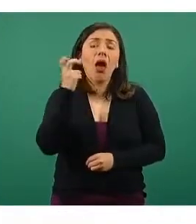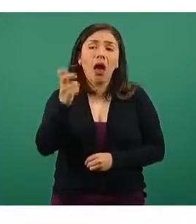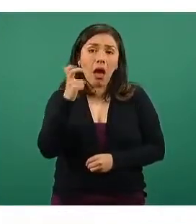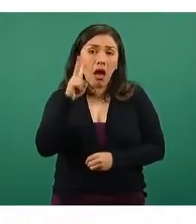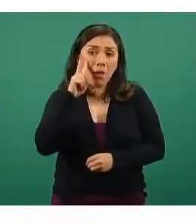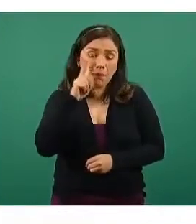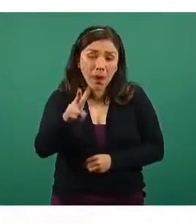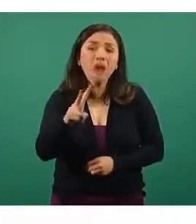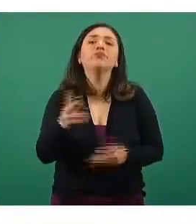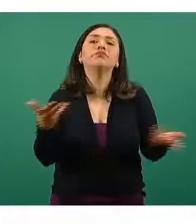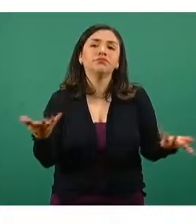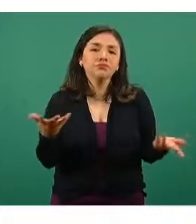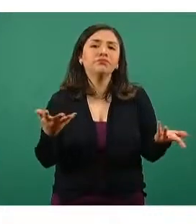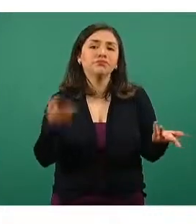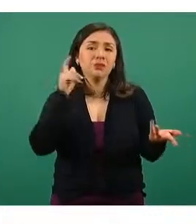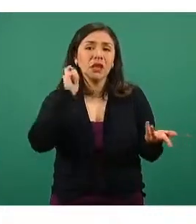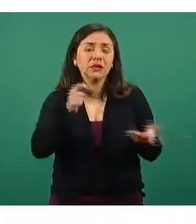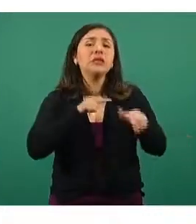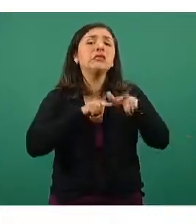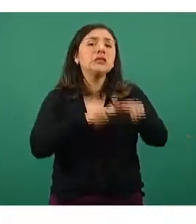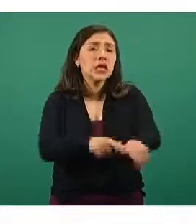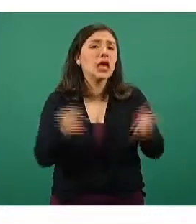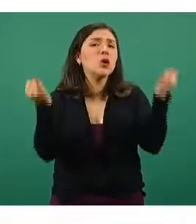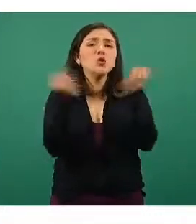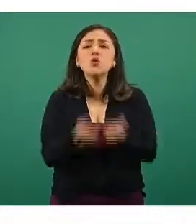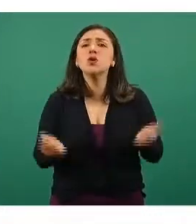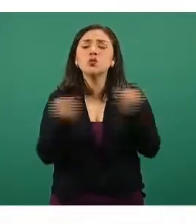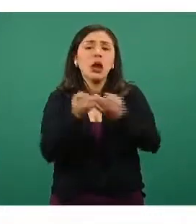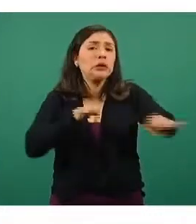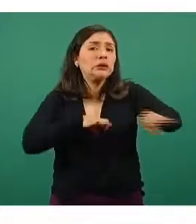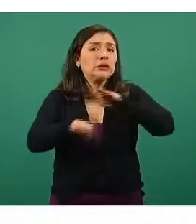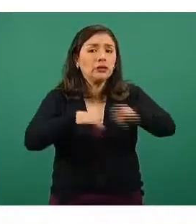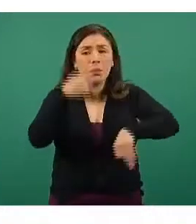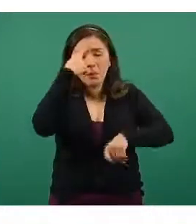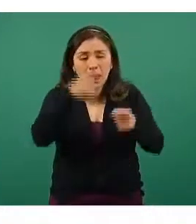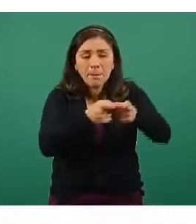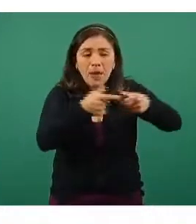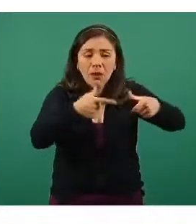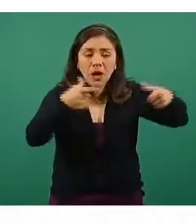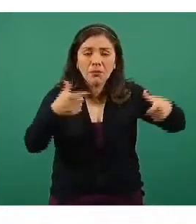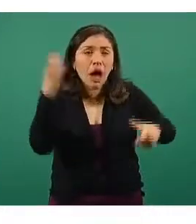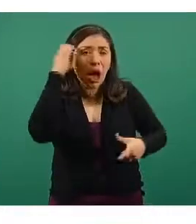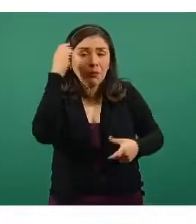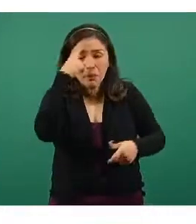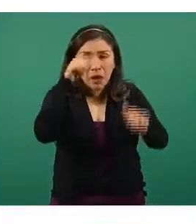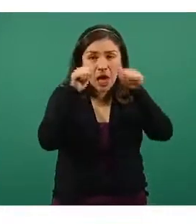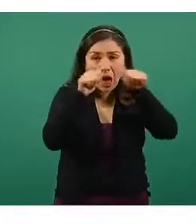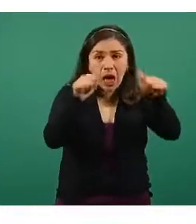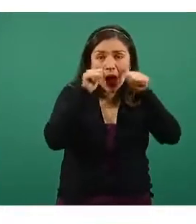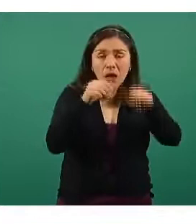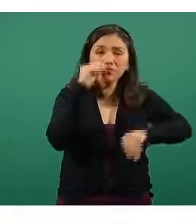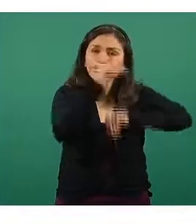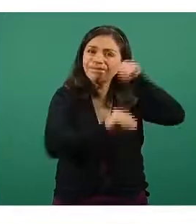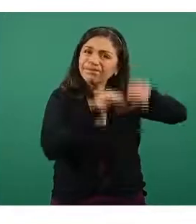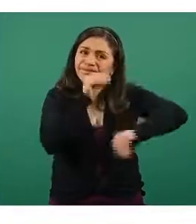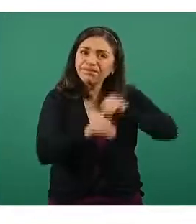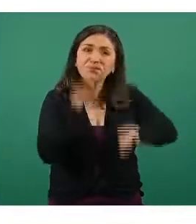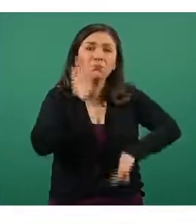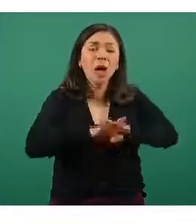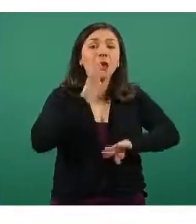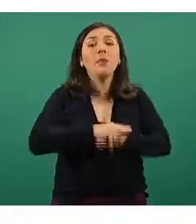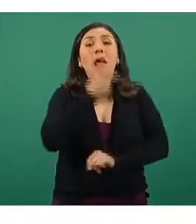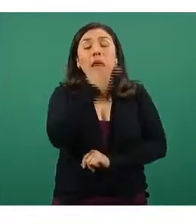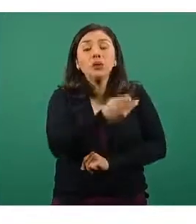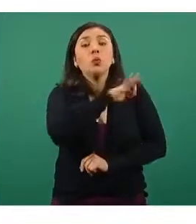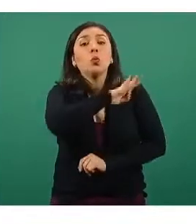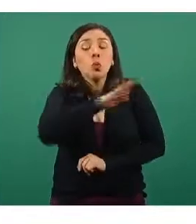también evidenciando que continúan los trabajos de reconversión y expansión hospitalaria que